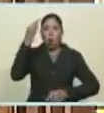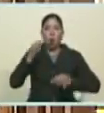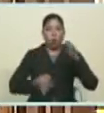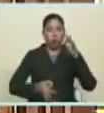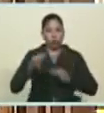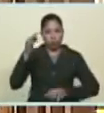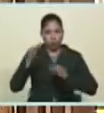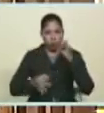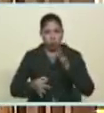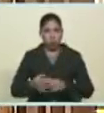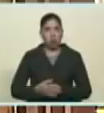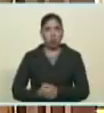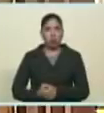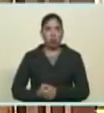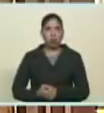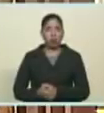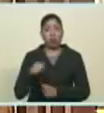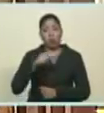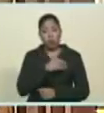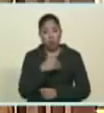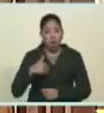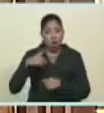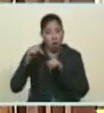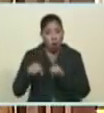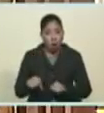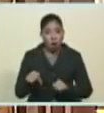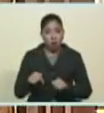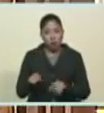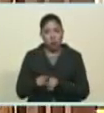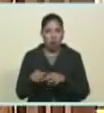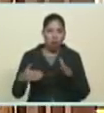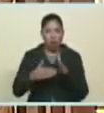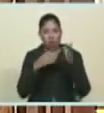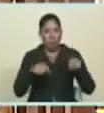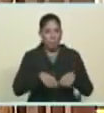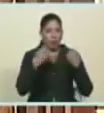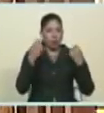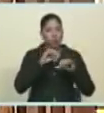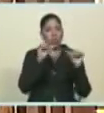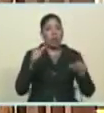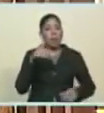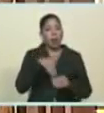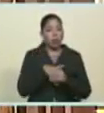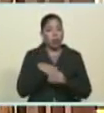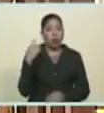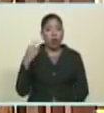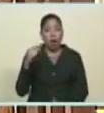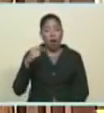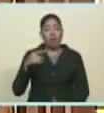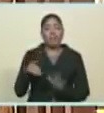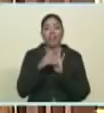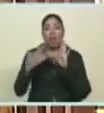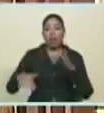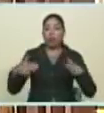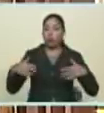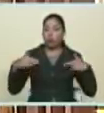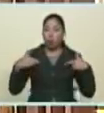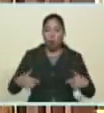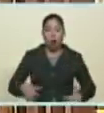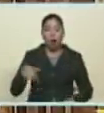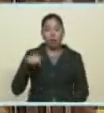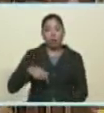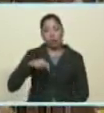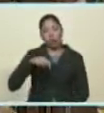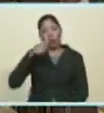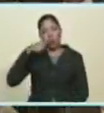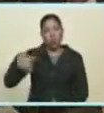Venezuela a quienes pretenden desde hoy vulnerar el proceso electoral al que tienen derecho el pueblo de Venezuela en